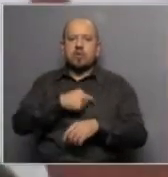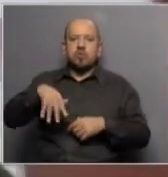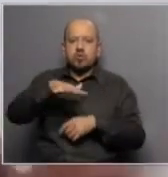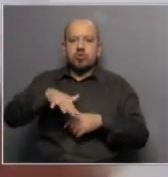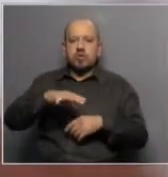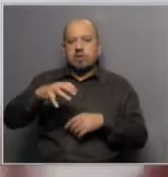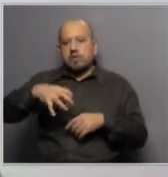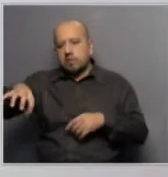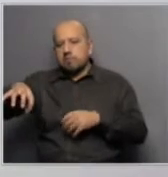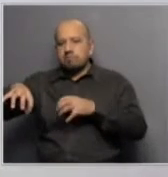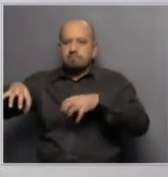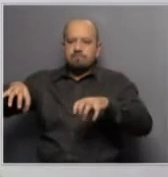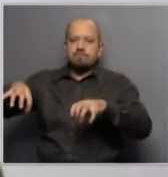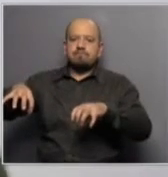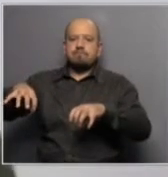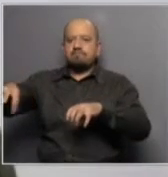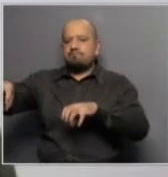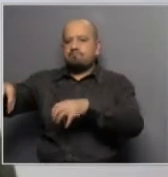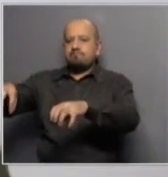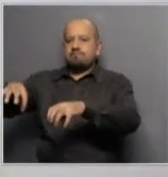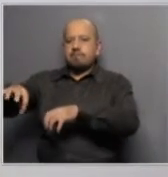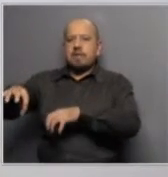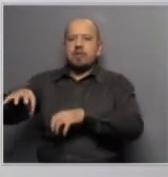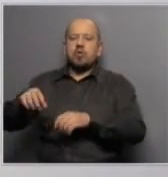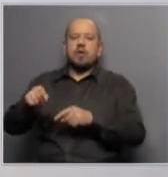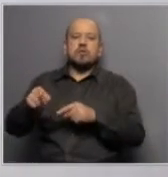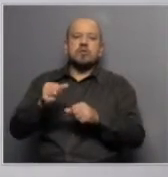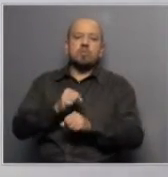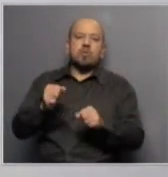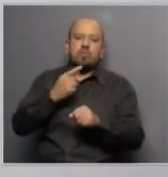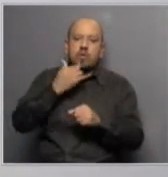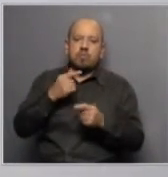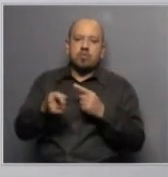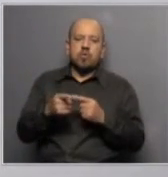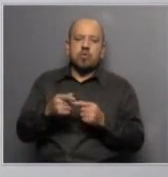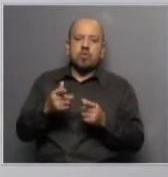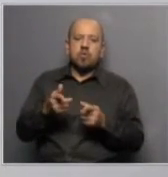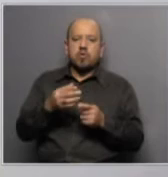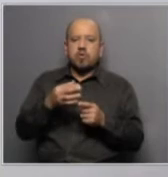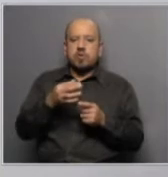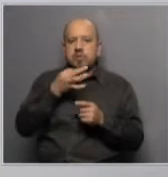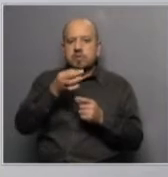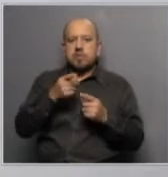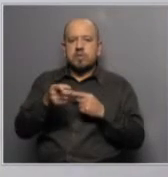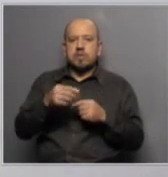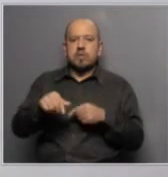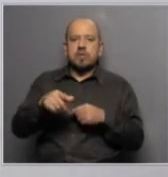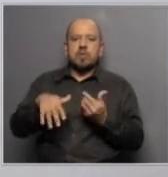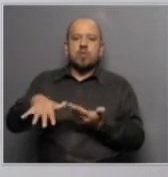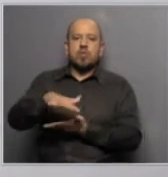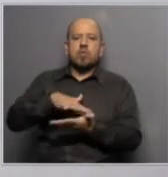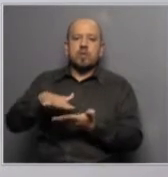es separada del resto. Esto se puede dar a través de lo que conocemos como la segregación